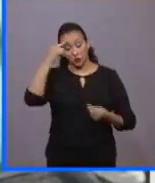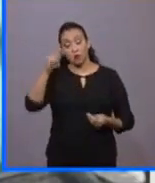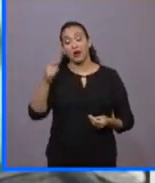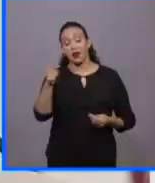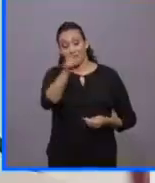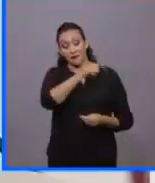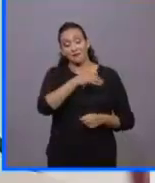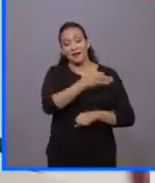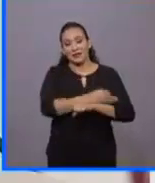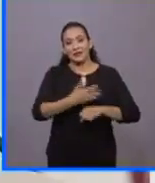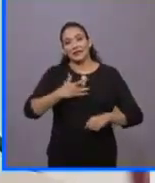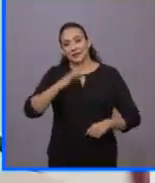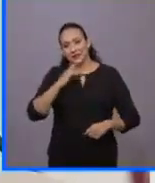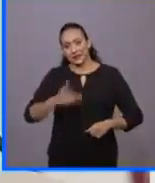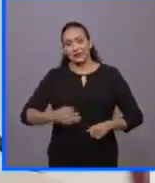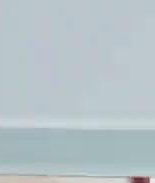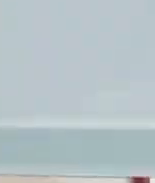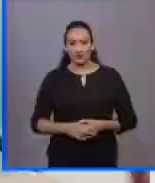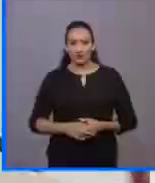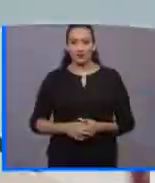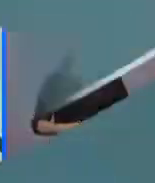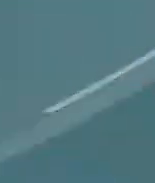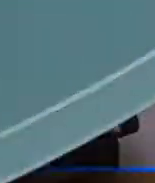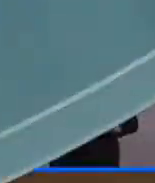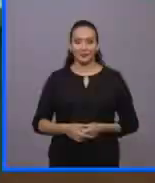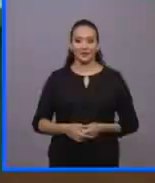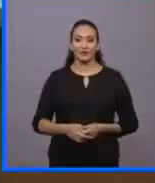buenos resultados.